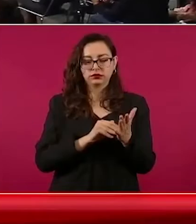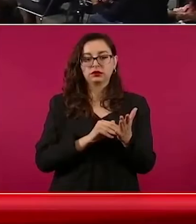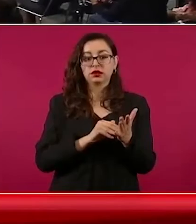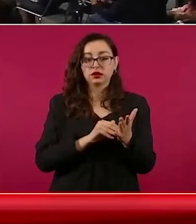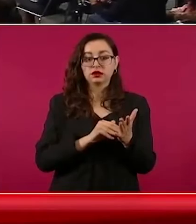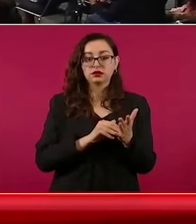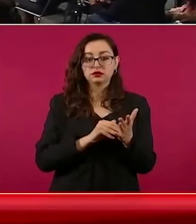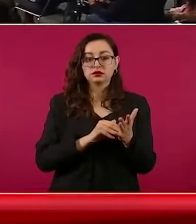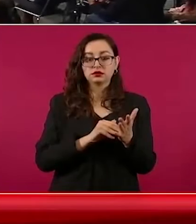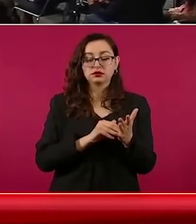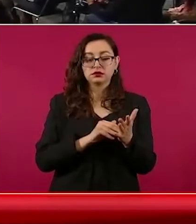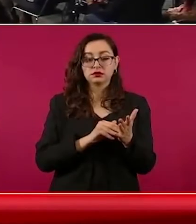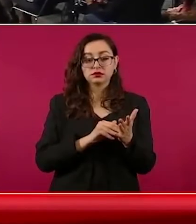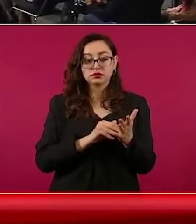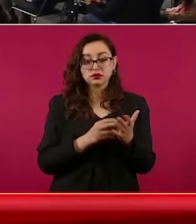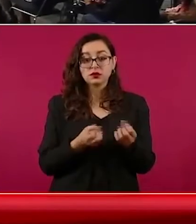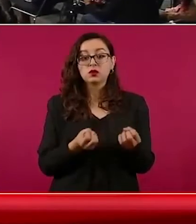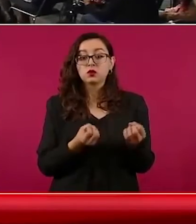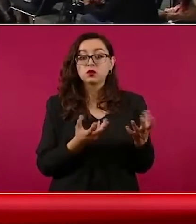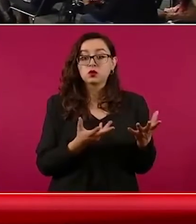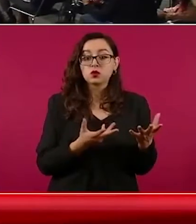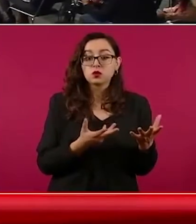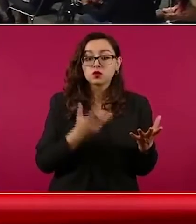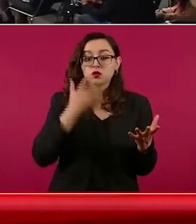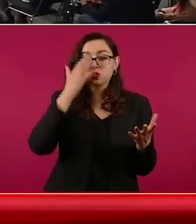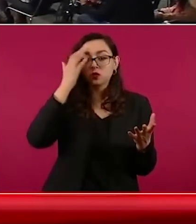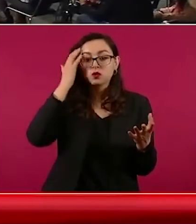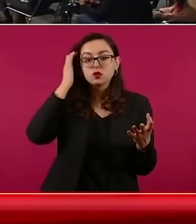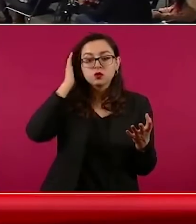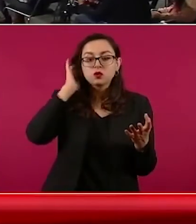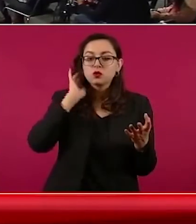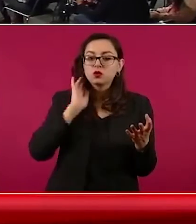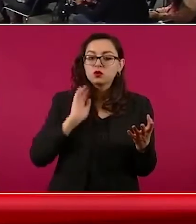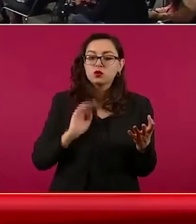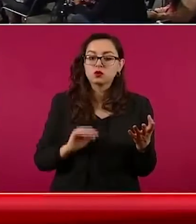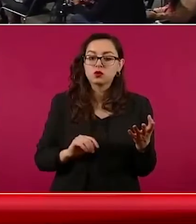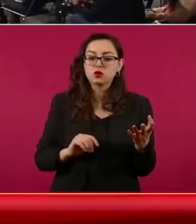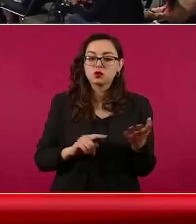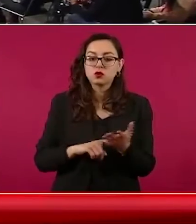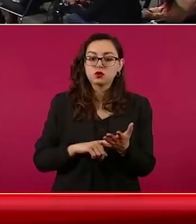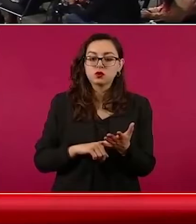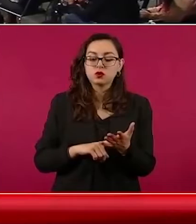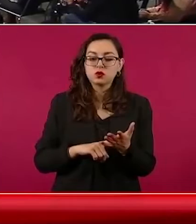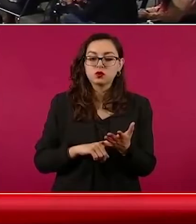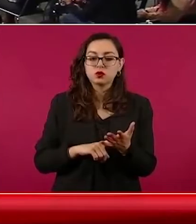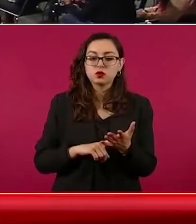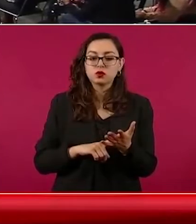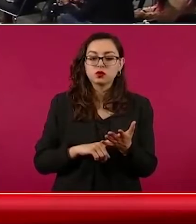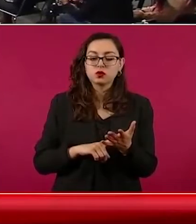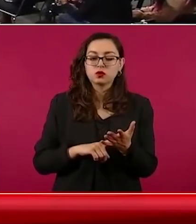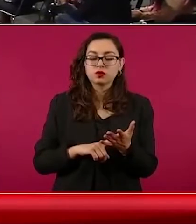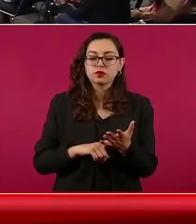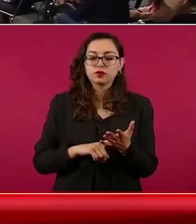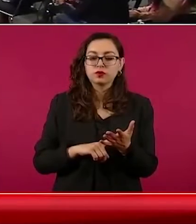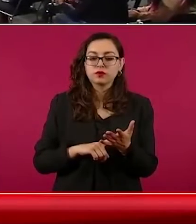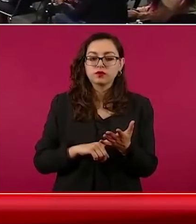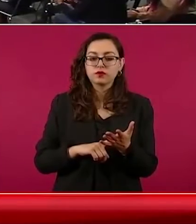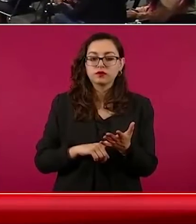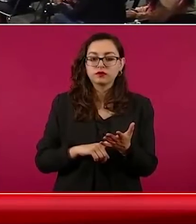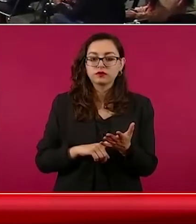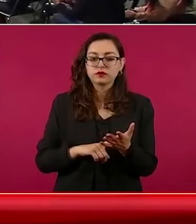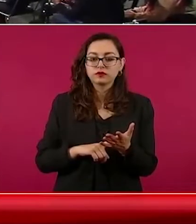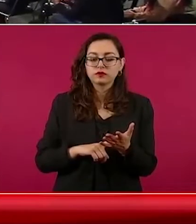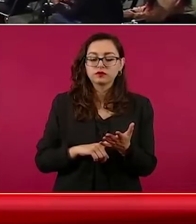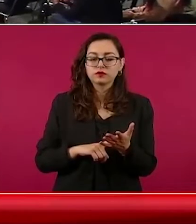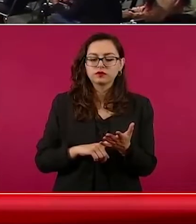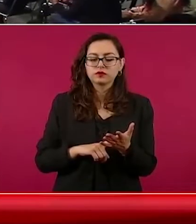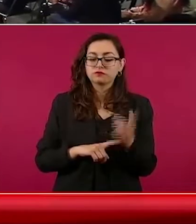¿Cuánto? La mitad ya llevamos alrededor de 7 mil millones de pesos por lo de este año. Se nos autorizó 3